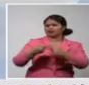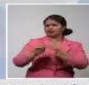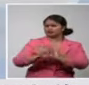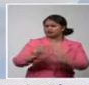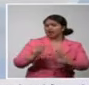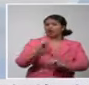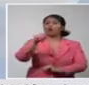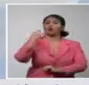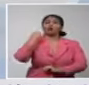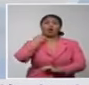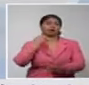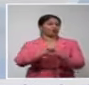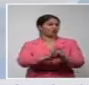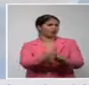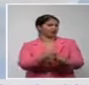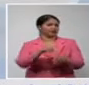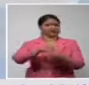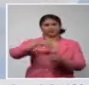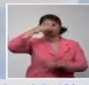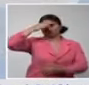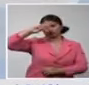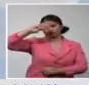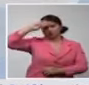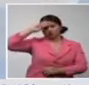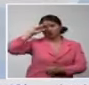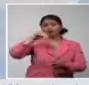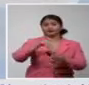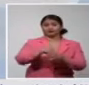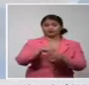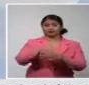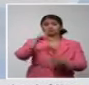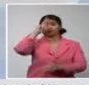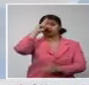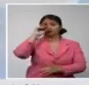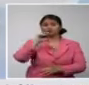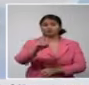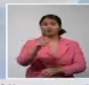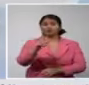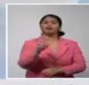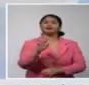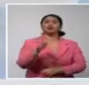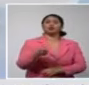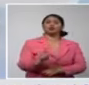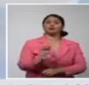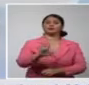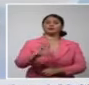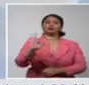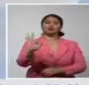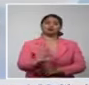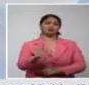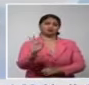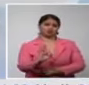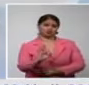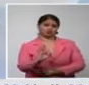se mantienen ingresados el 10,5% de los pacientes,